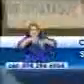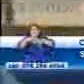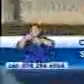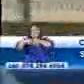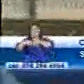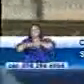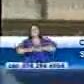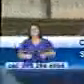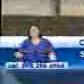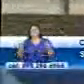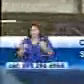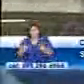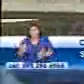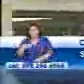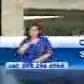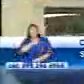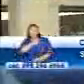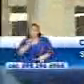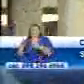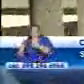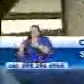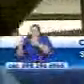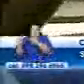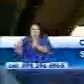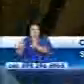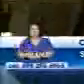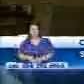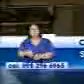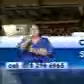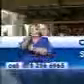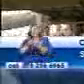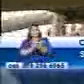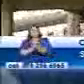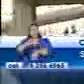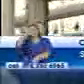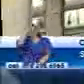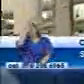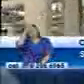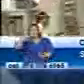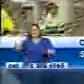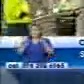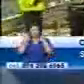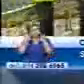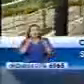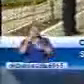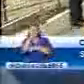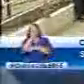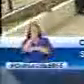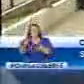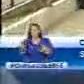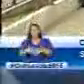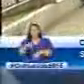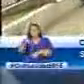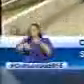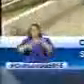2015 tenemos un departamento que es el departamento de Educación Vial donde laboran algunos uniformados con muchísima experiencia y como ustedes ven